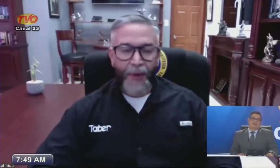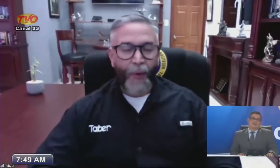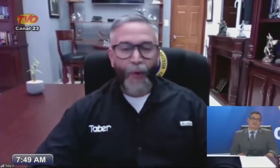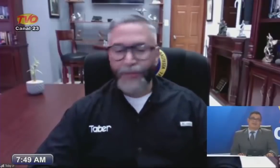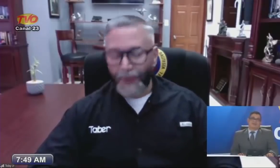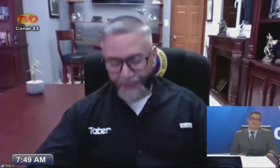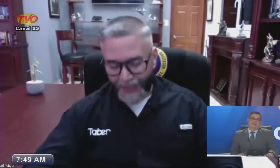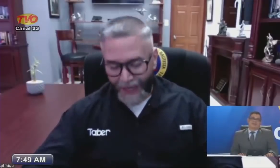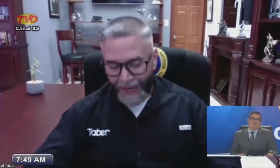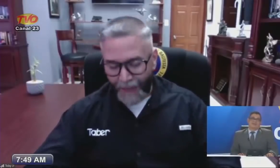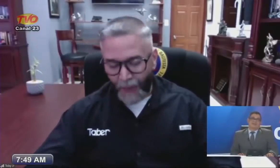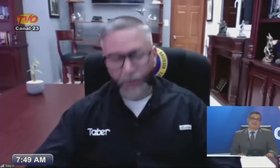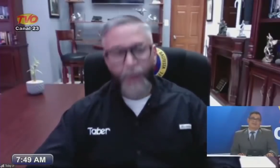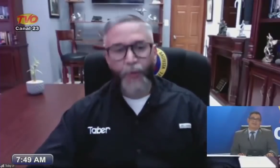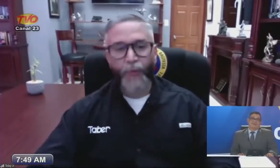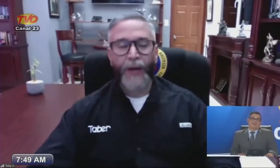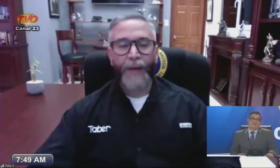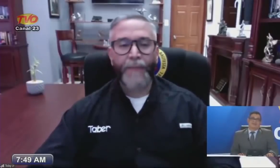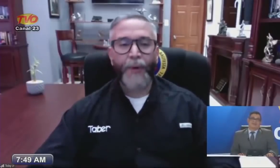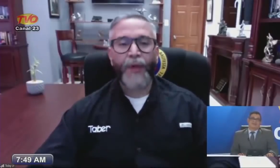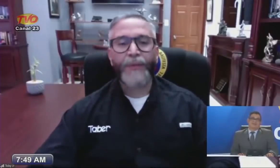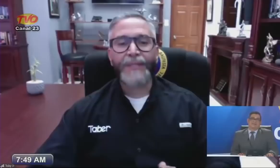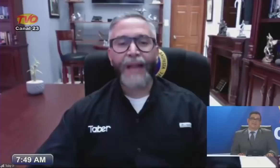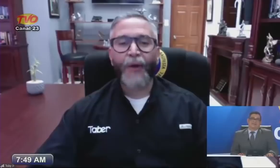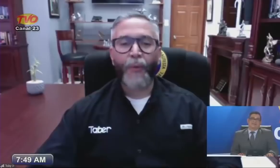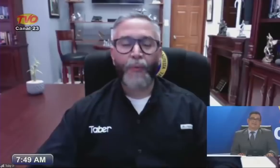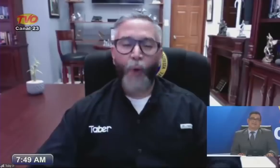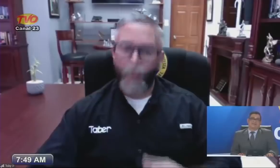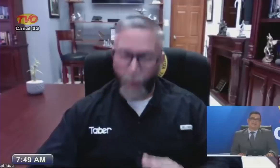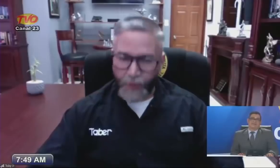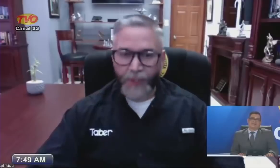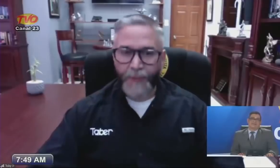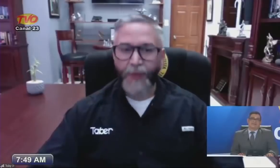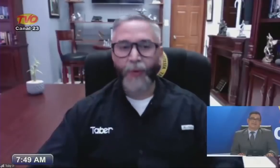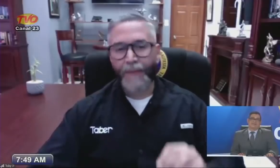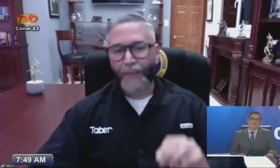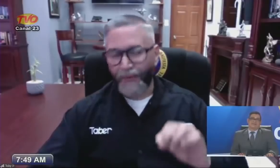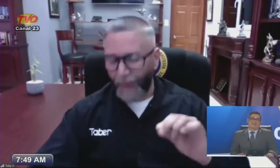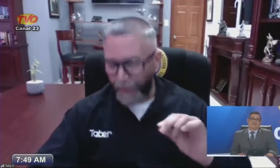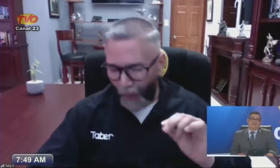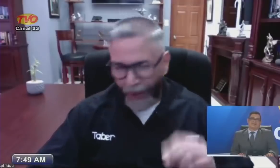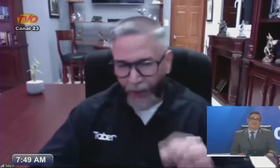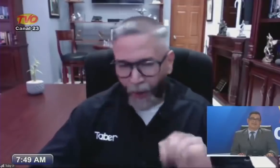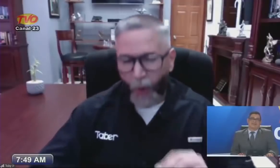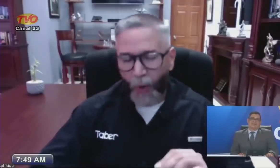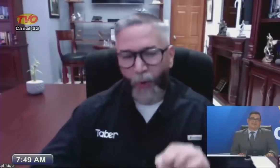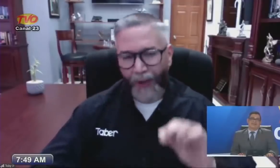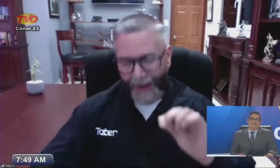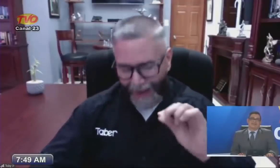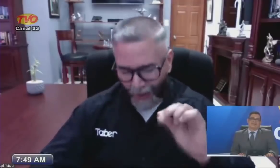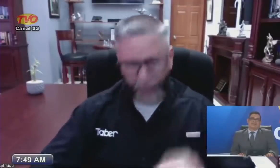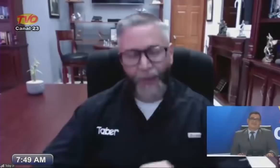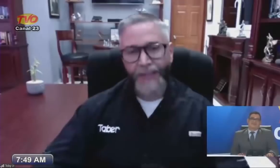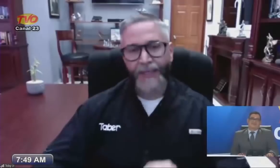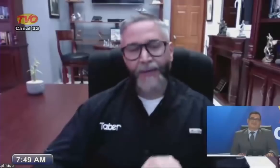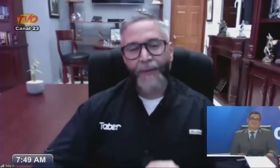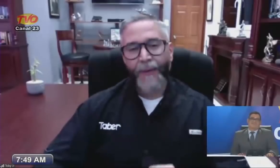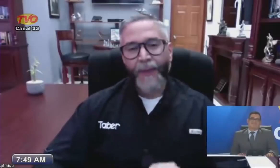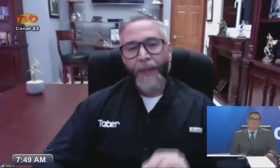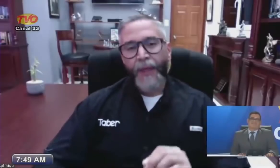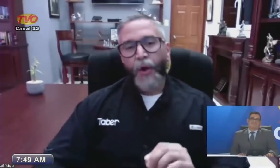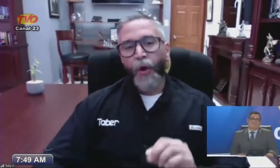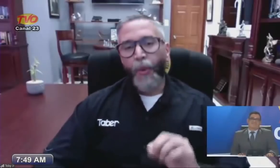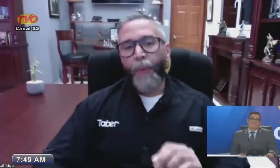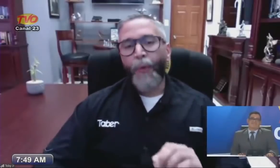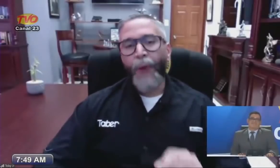bueno josé luís la pregunta es muy buena pero quiero decir algo con mucho respeto por favor póngale coco a lo que le voy a decir